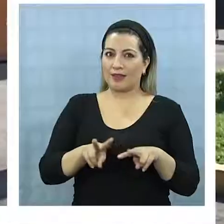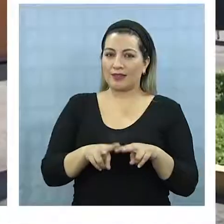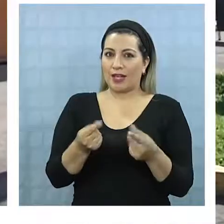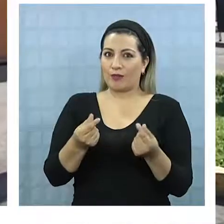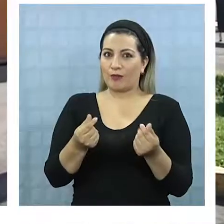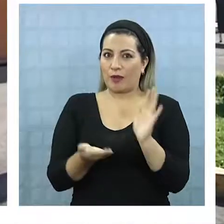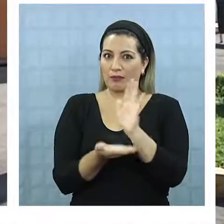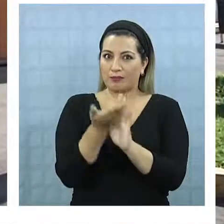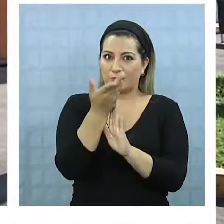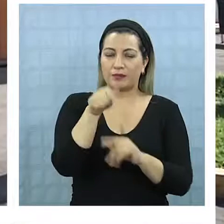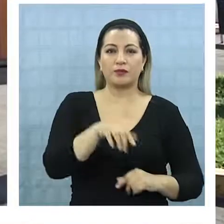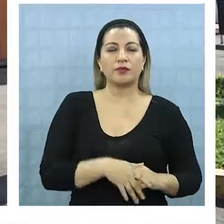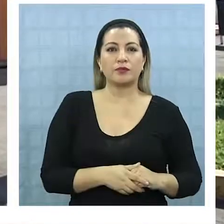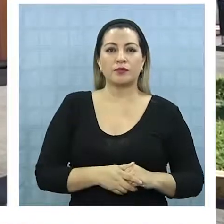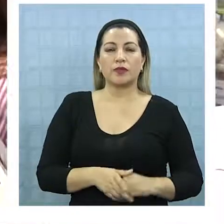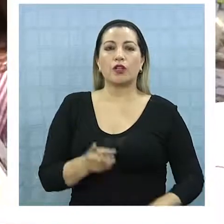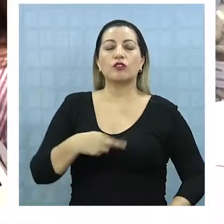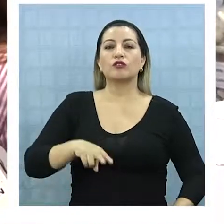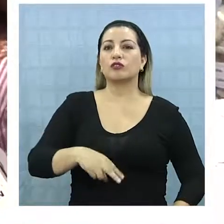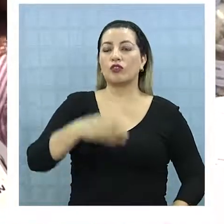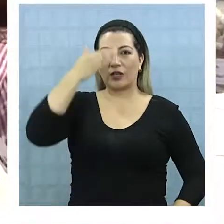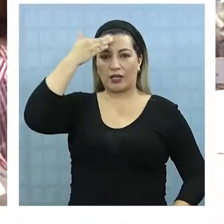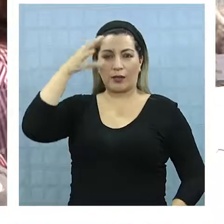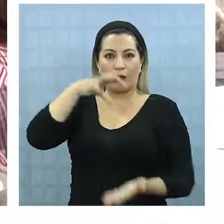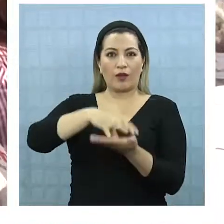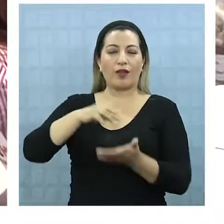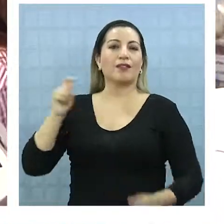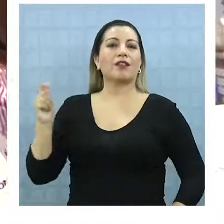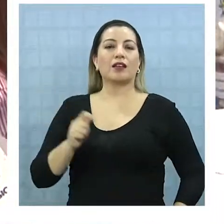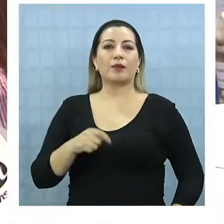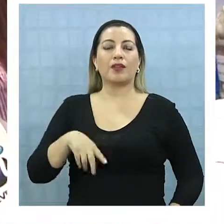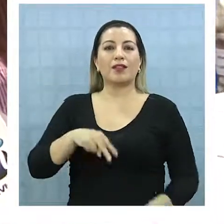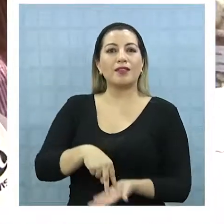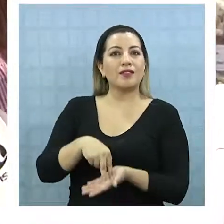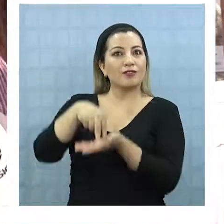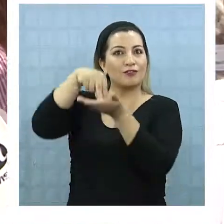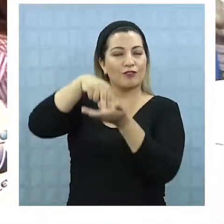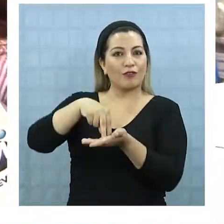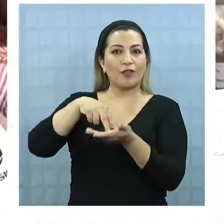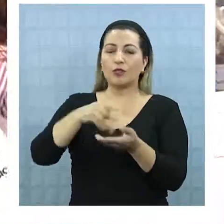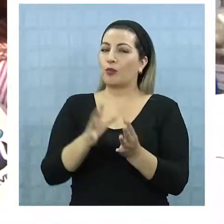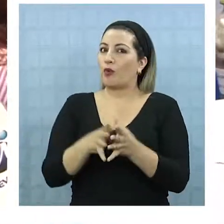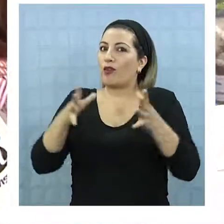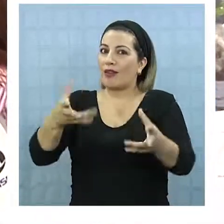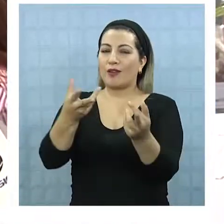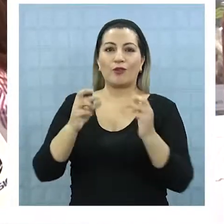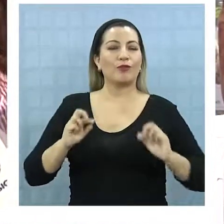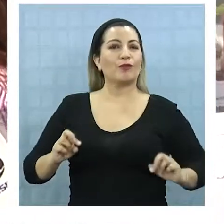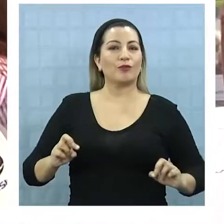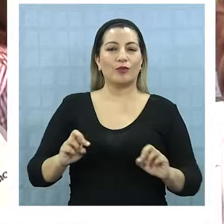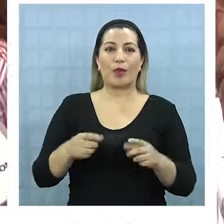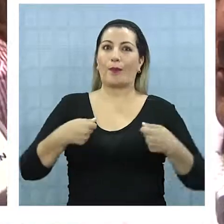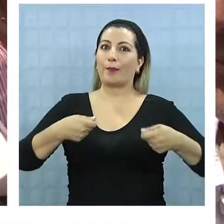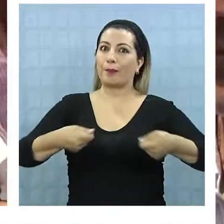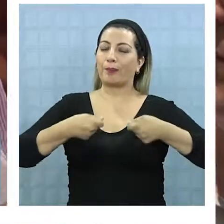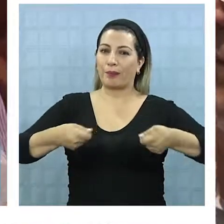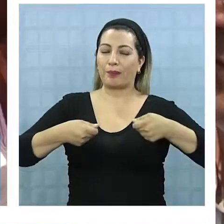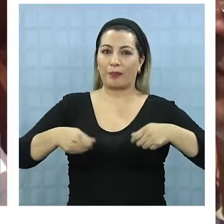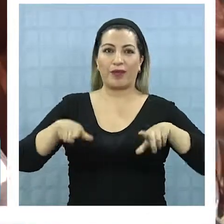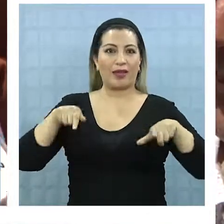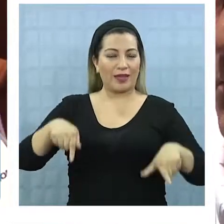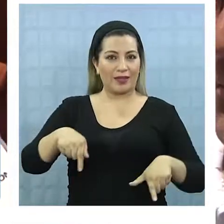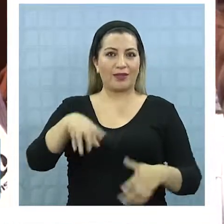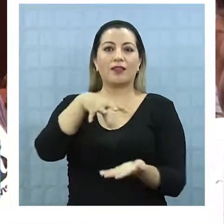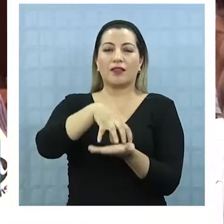economía circular. Creemos que el hecho de que Tarapacá sea zona franca es una tremenda oportunidad para impulsar la